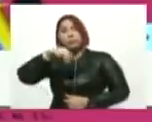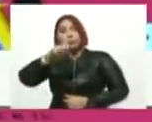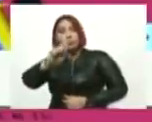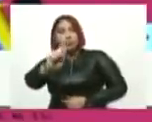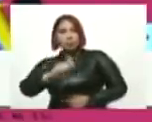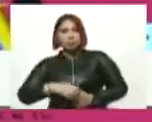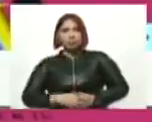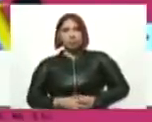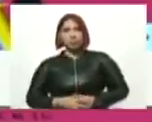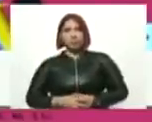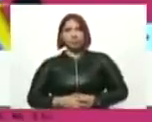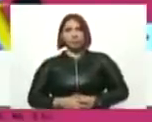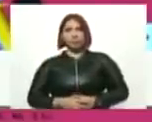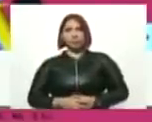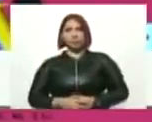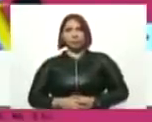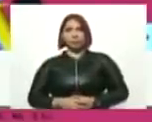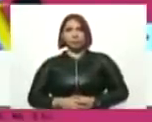3R.net.